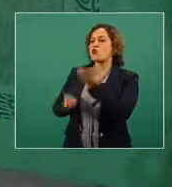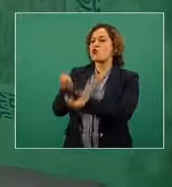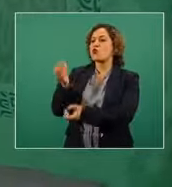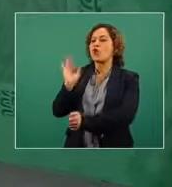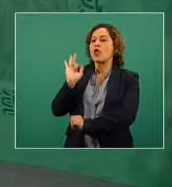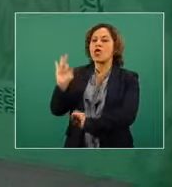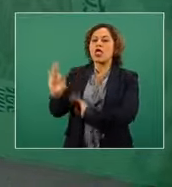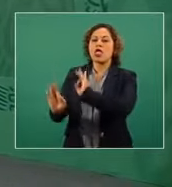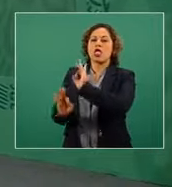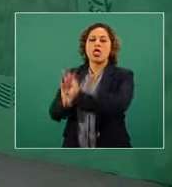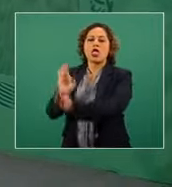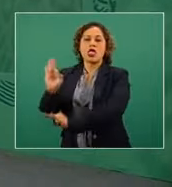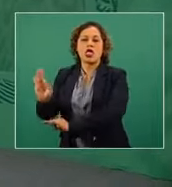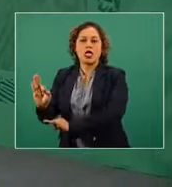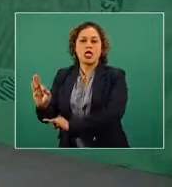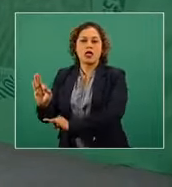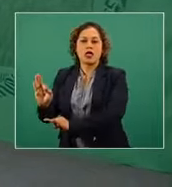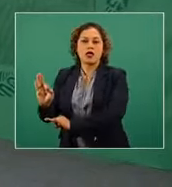Porque para ellos